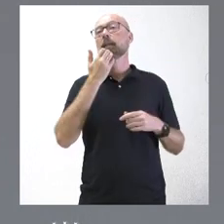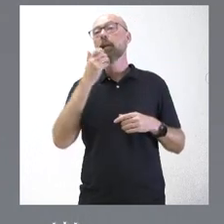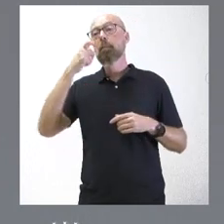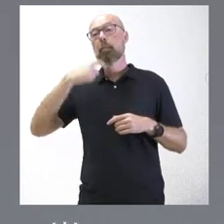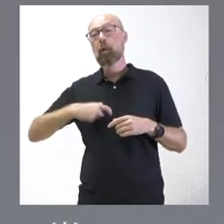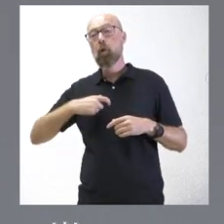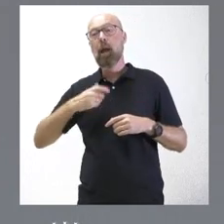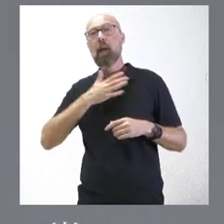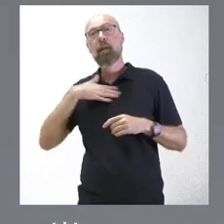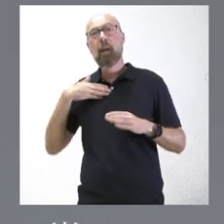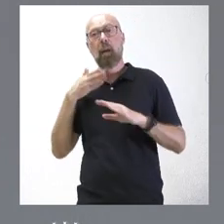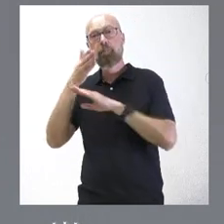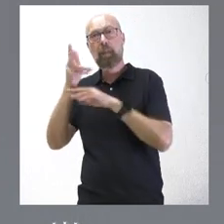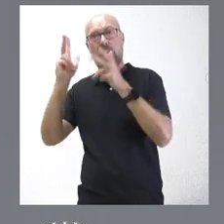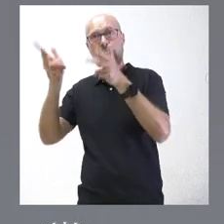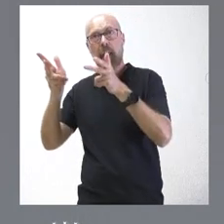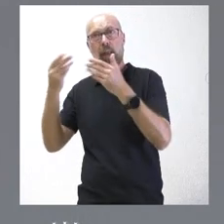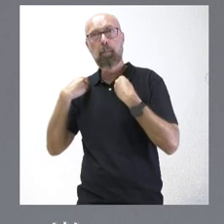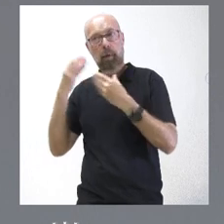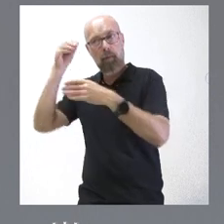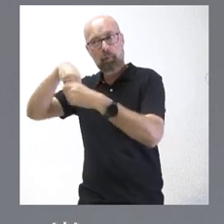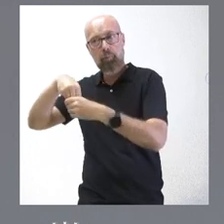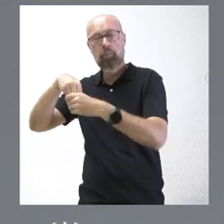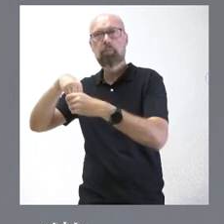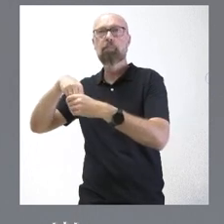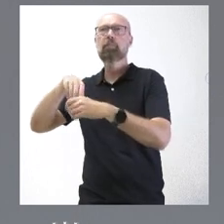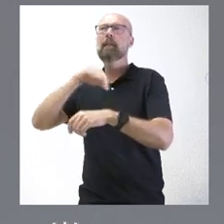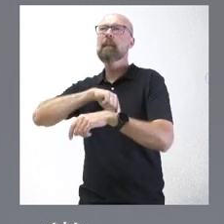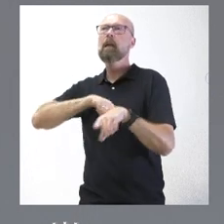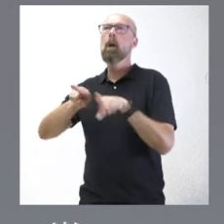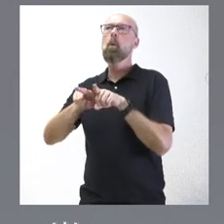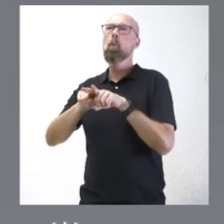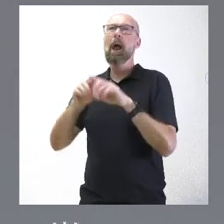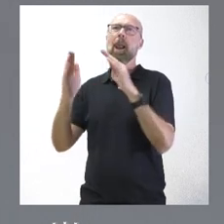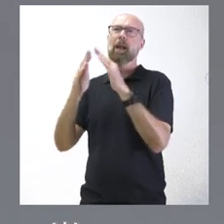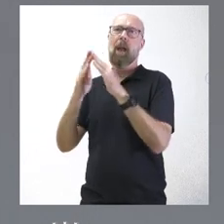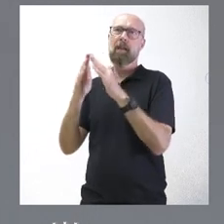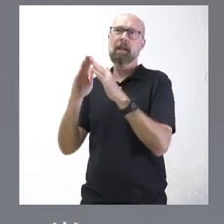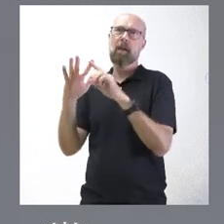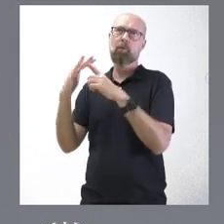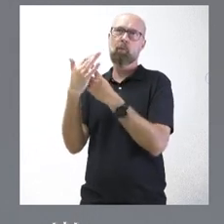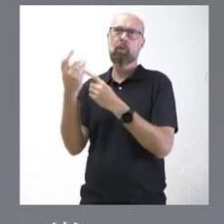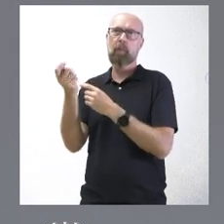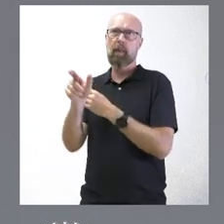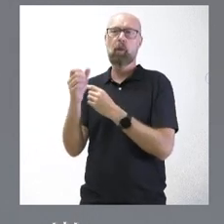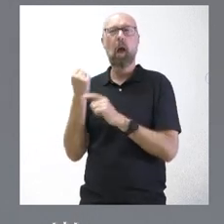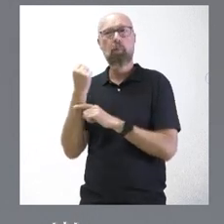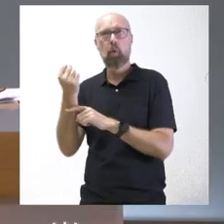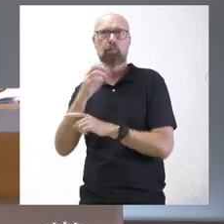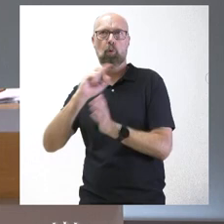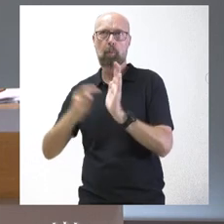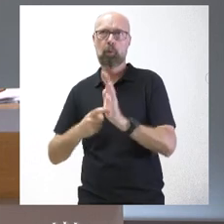en un centro Residencial se sientan como Si estuvieran en su casa con los apoyos que necesiten